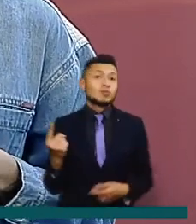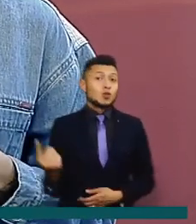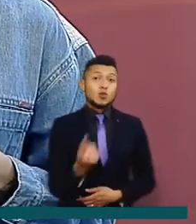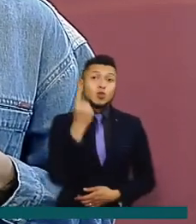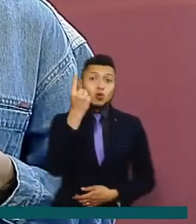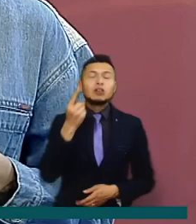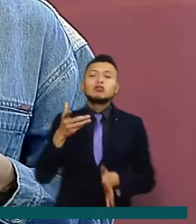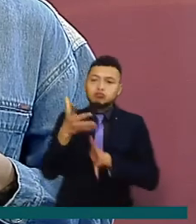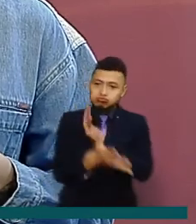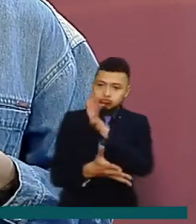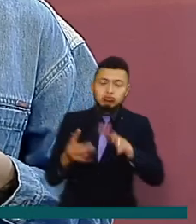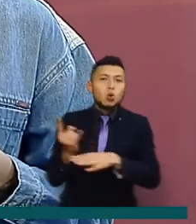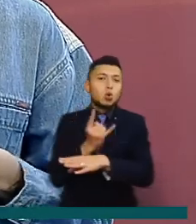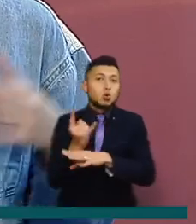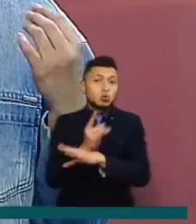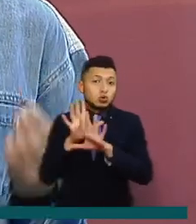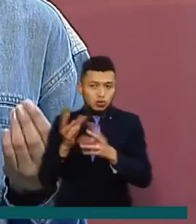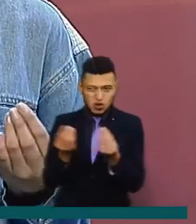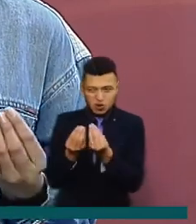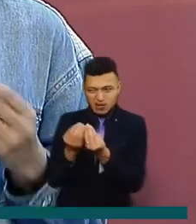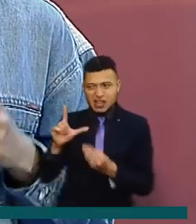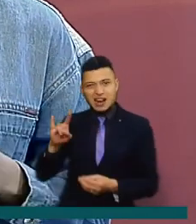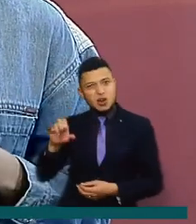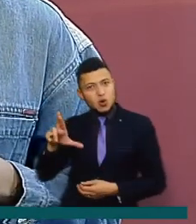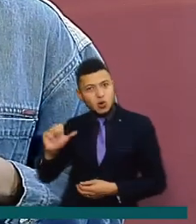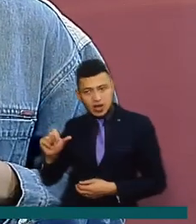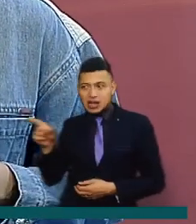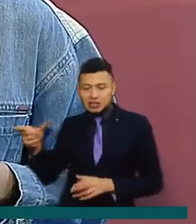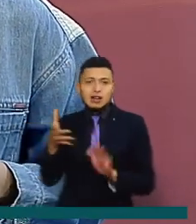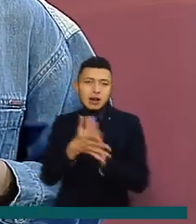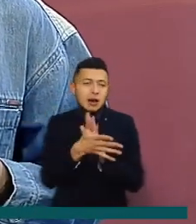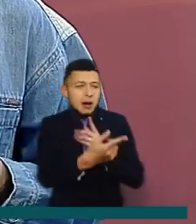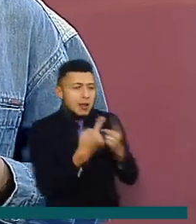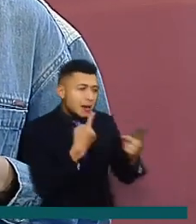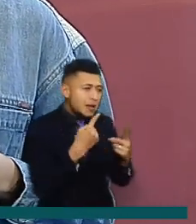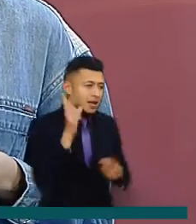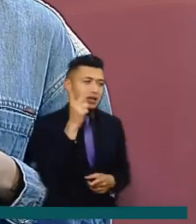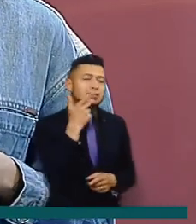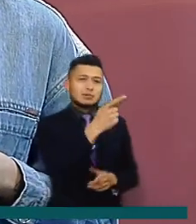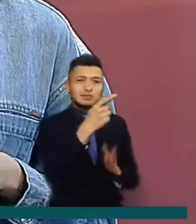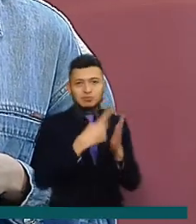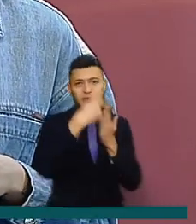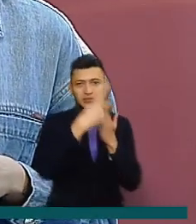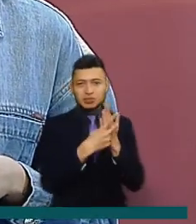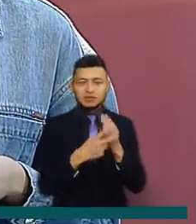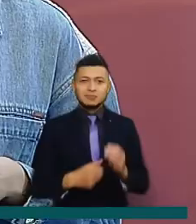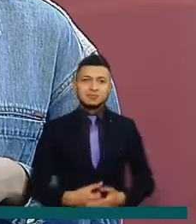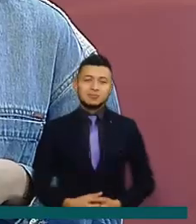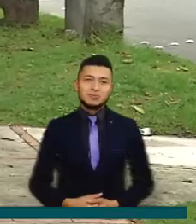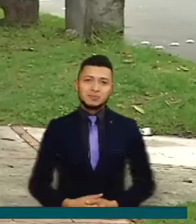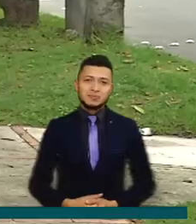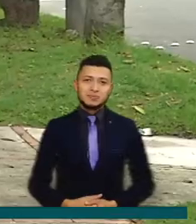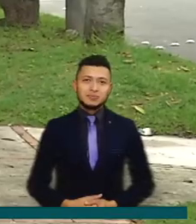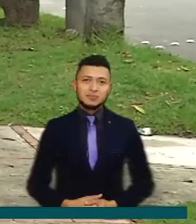sorda y que utiliza la lengua de señas. Nuestra compañera Laura Ruiz habla con Cristian sobre este proyecto.